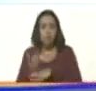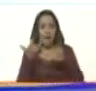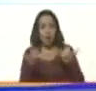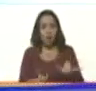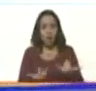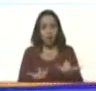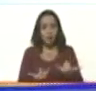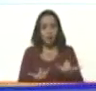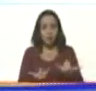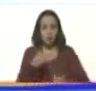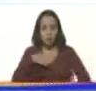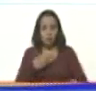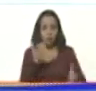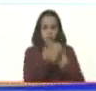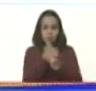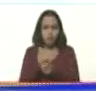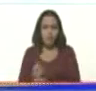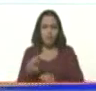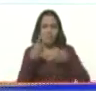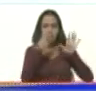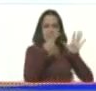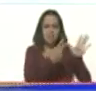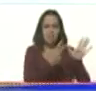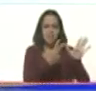momento identificado